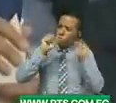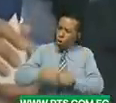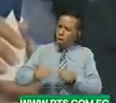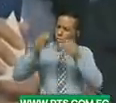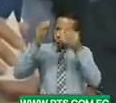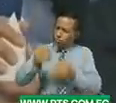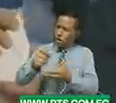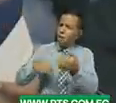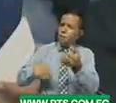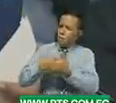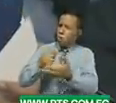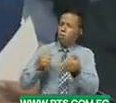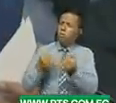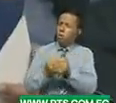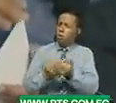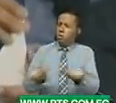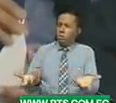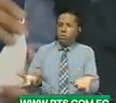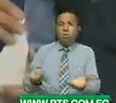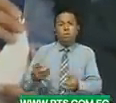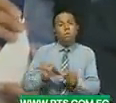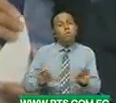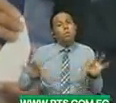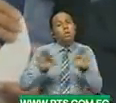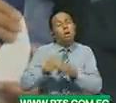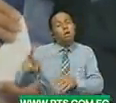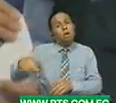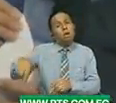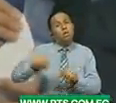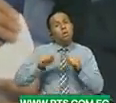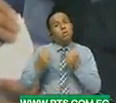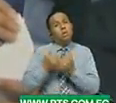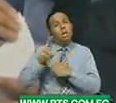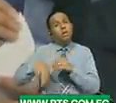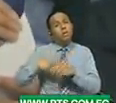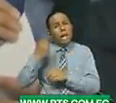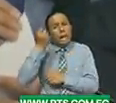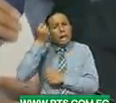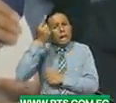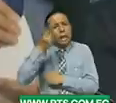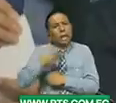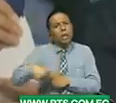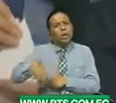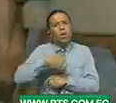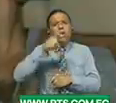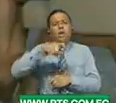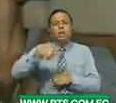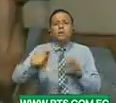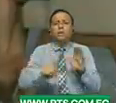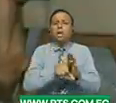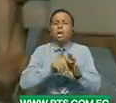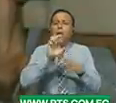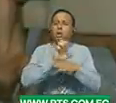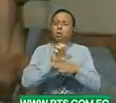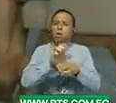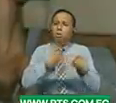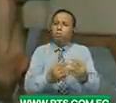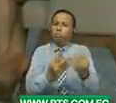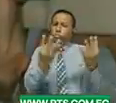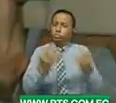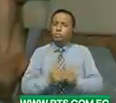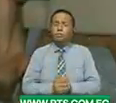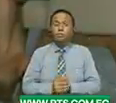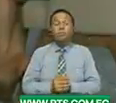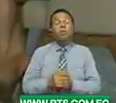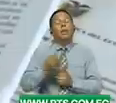Nacional comprenda la coyuntura y esté a la altura de lo que exigen los ciudadanos. El primer mandatario también